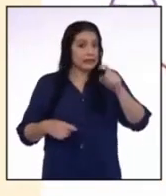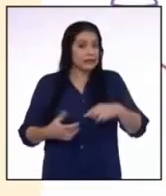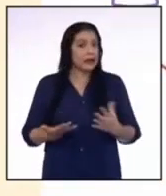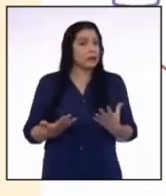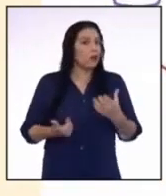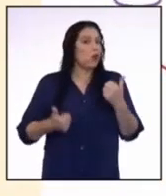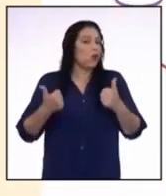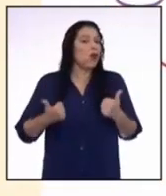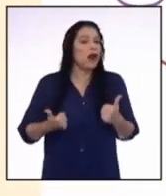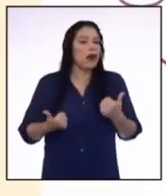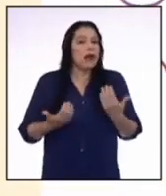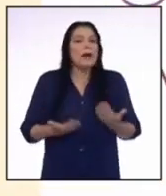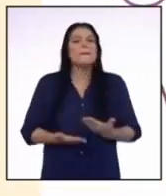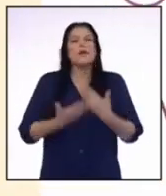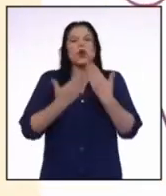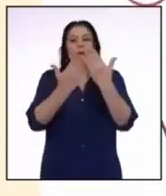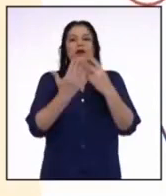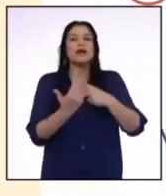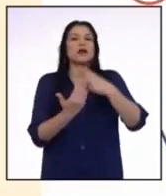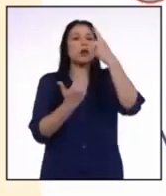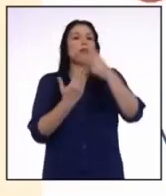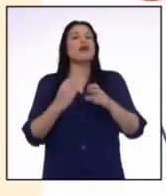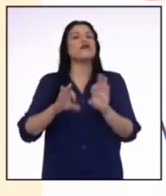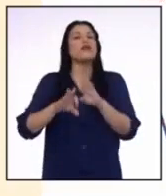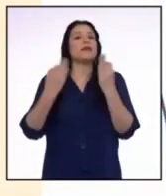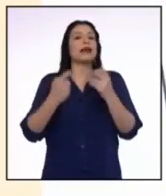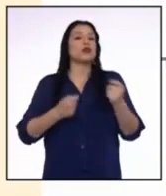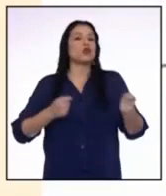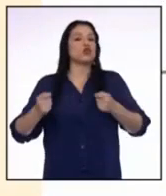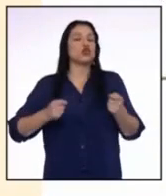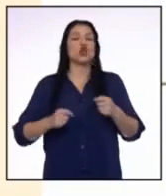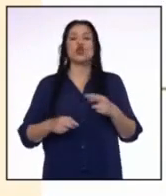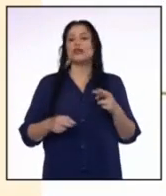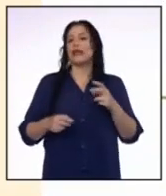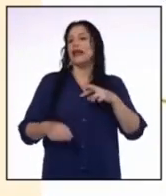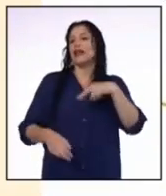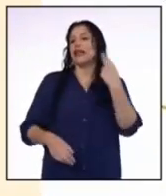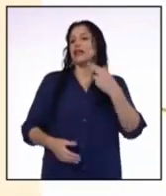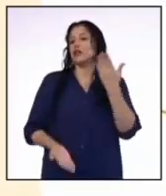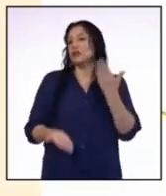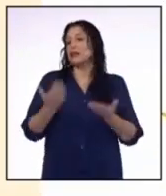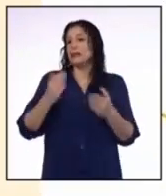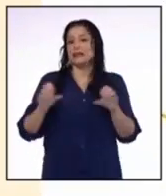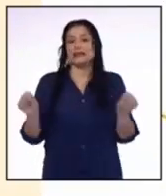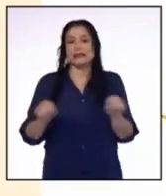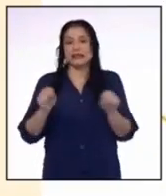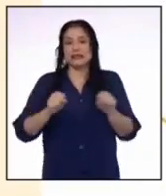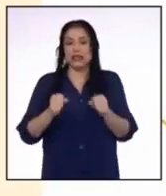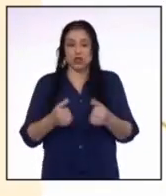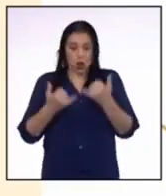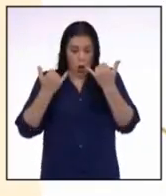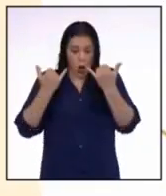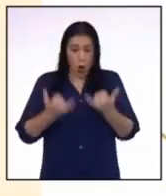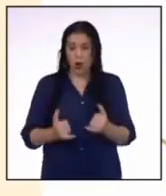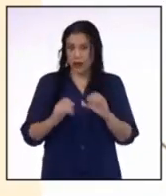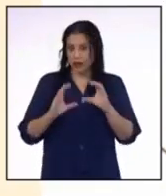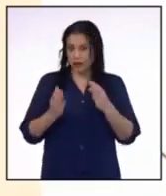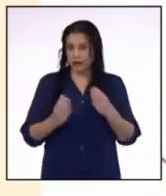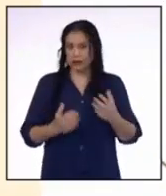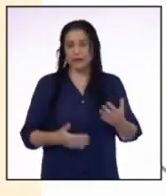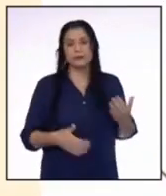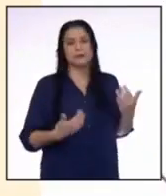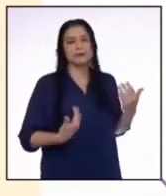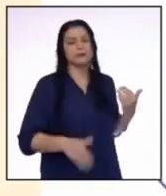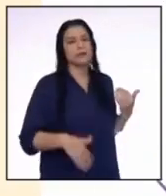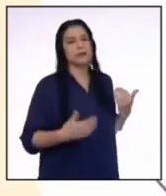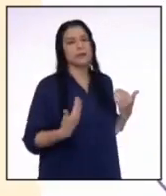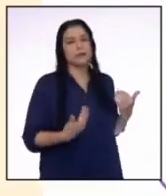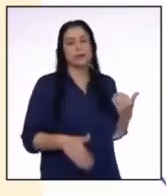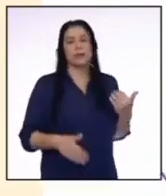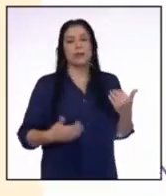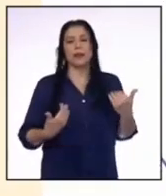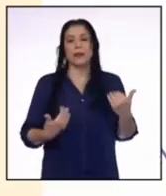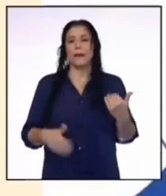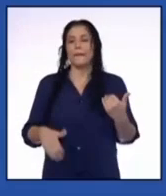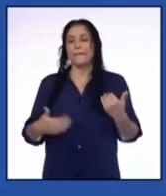de proponer un plan familiar de gestión de riesgo ante los sismos, el programa de hoy.